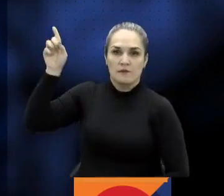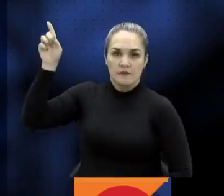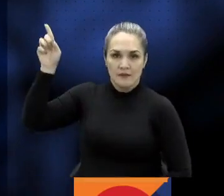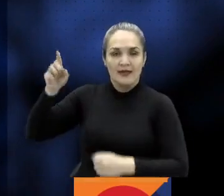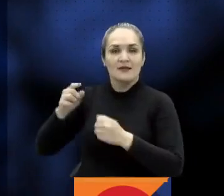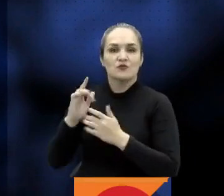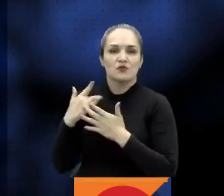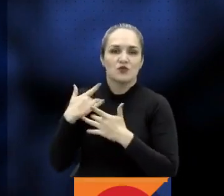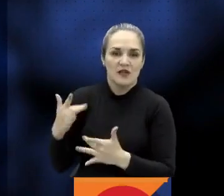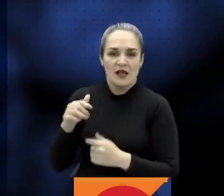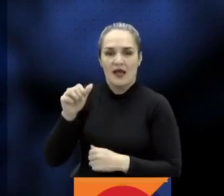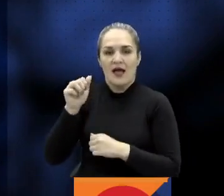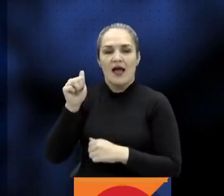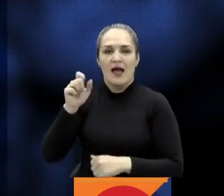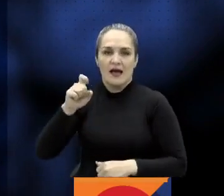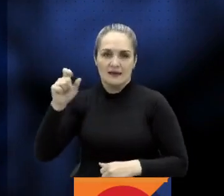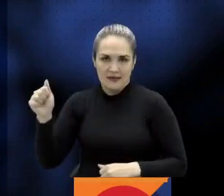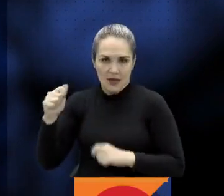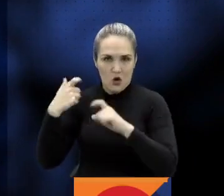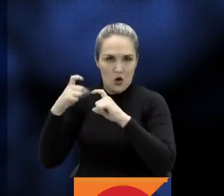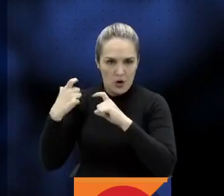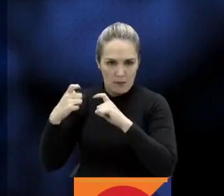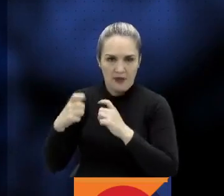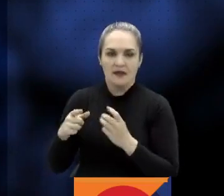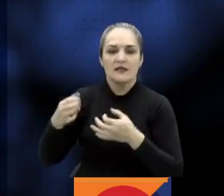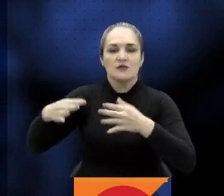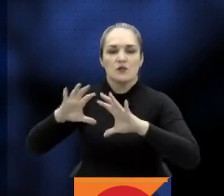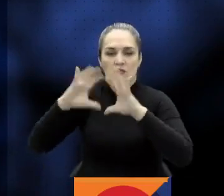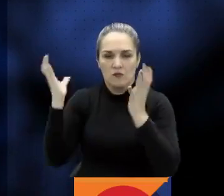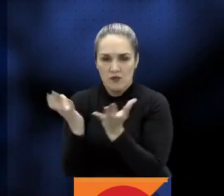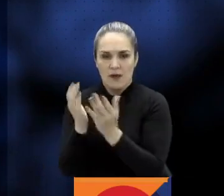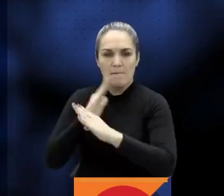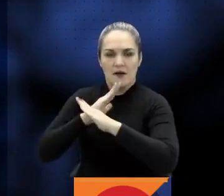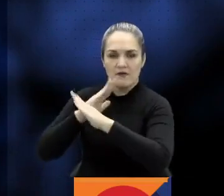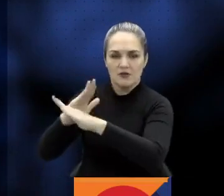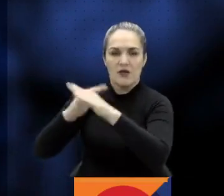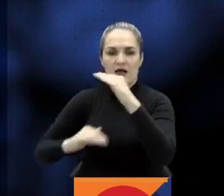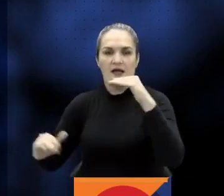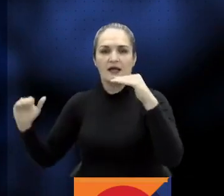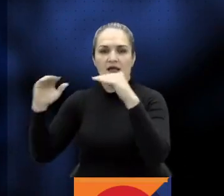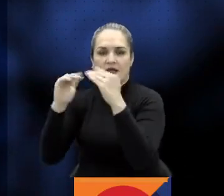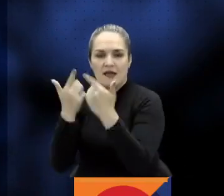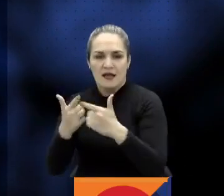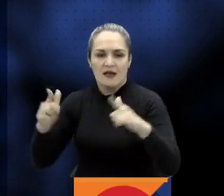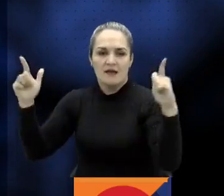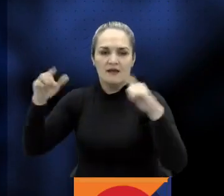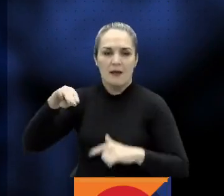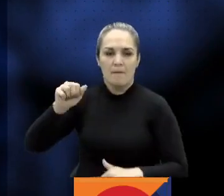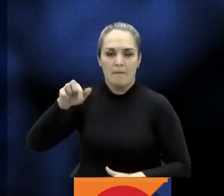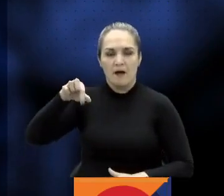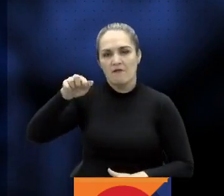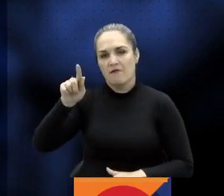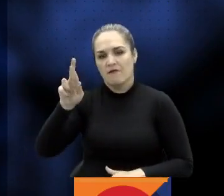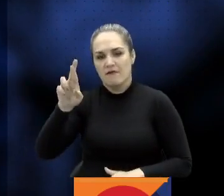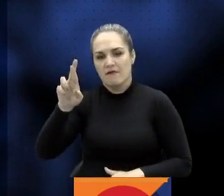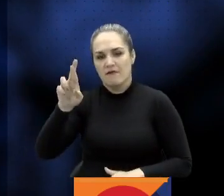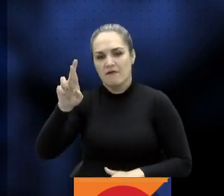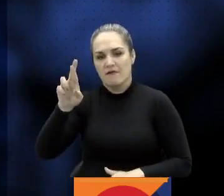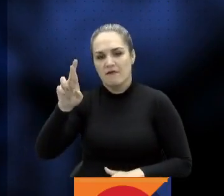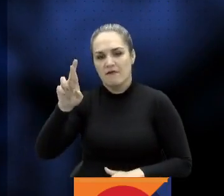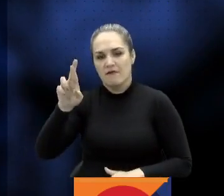Axa colpatria seguros mundial previsora de seguros equidad seguros Mapfre y seguros Bolívar seguros del estado y